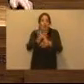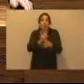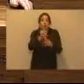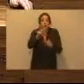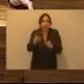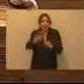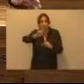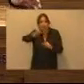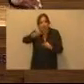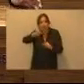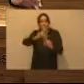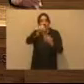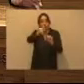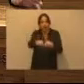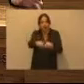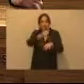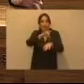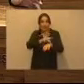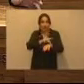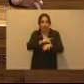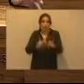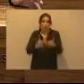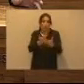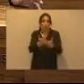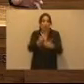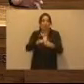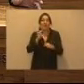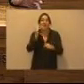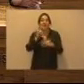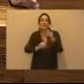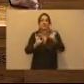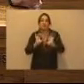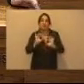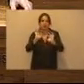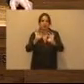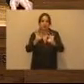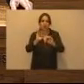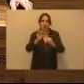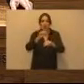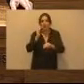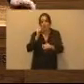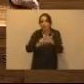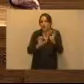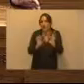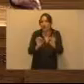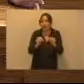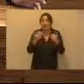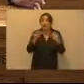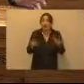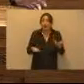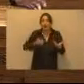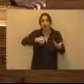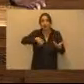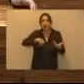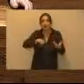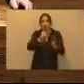se establece por parte del médico peticionario para una fecha específica. Por lo tanto, nosotros no